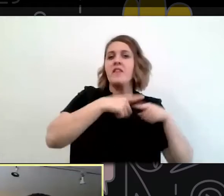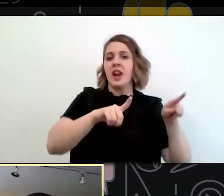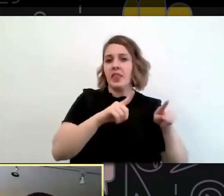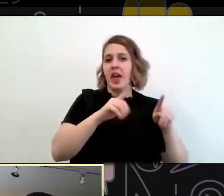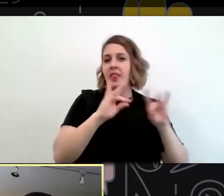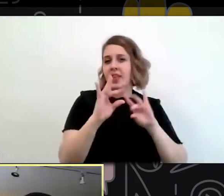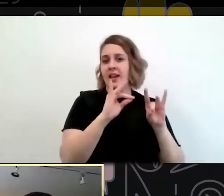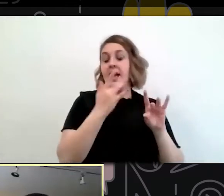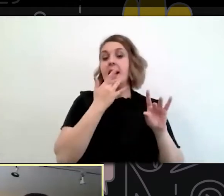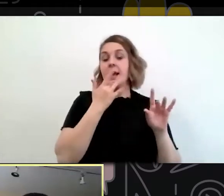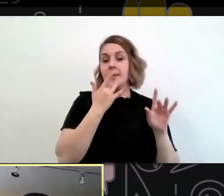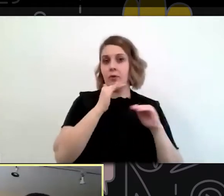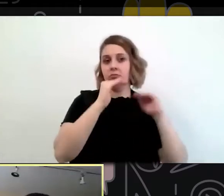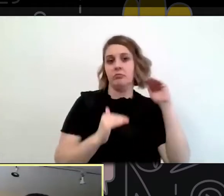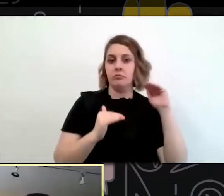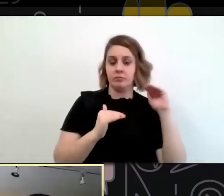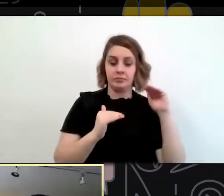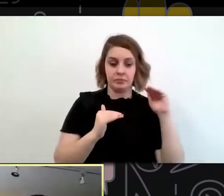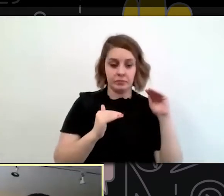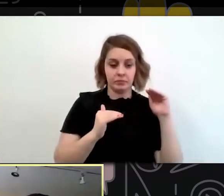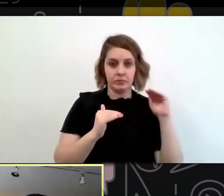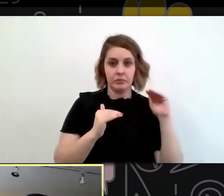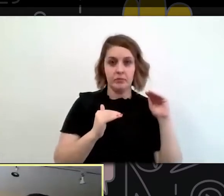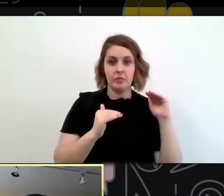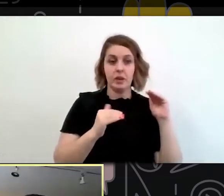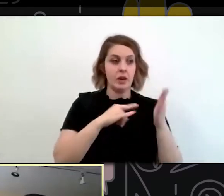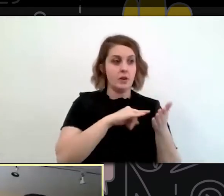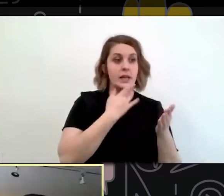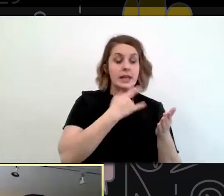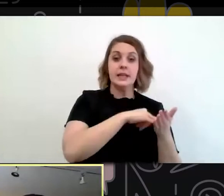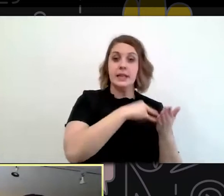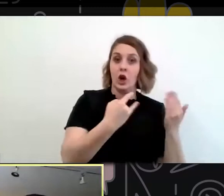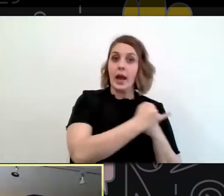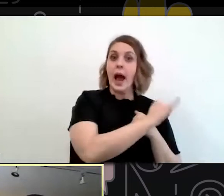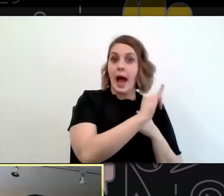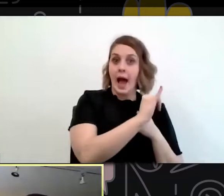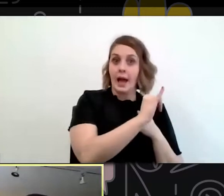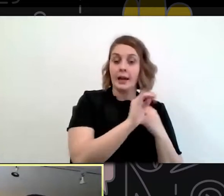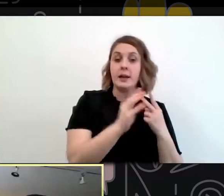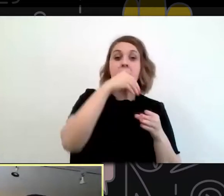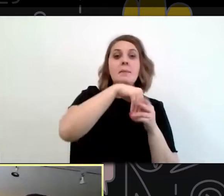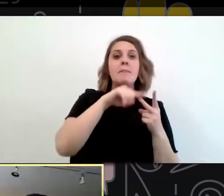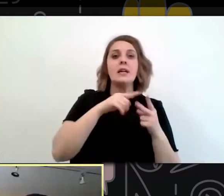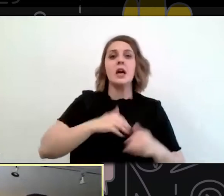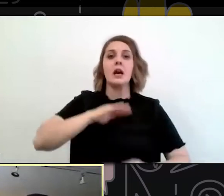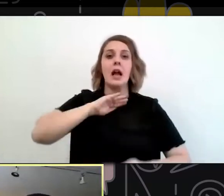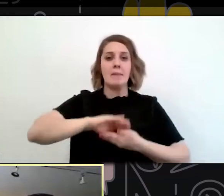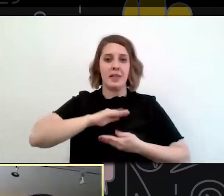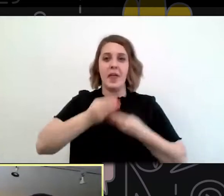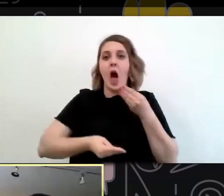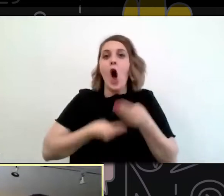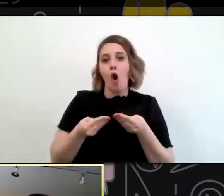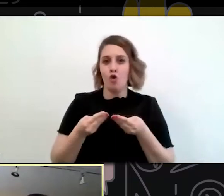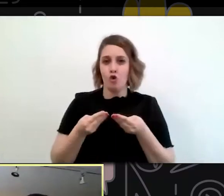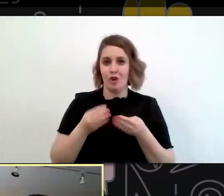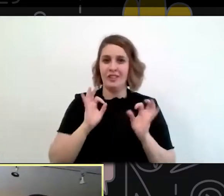la familiaridad, tanto a la disposición de tecnologías como a la competencia para su uso.